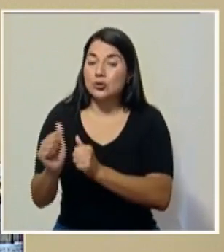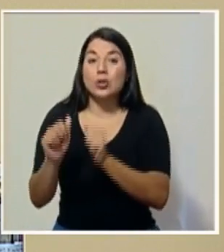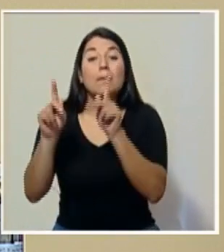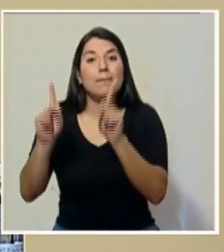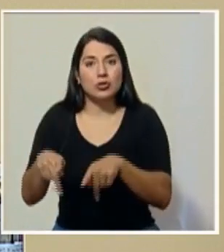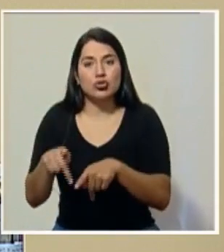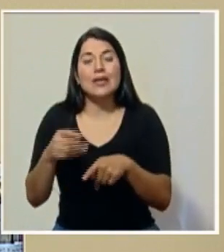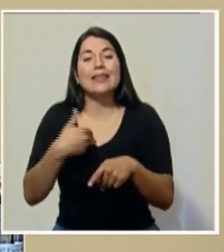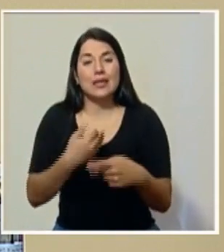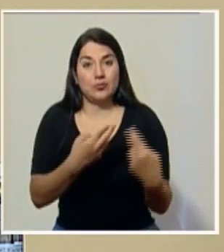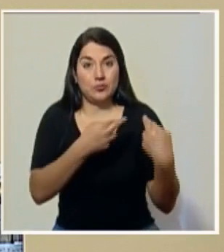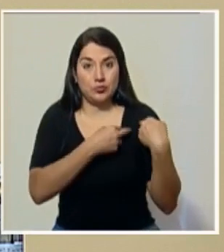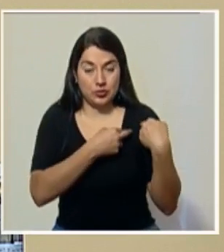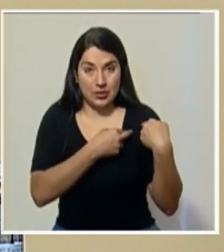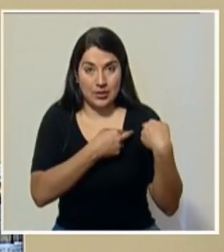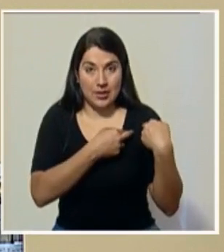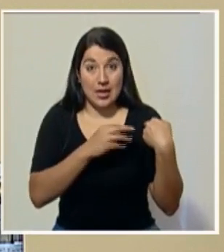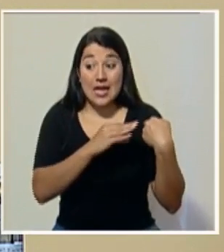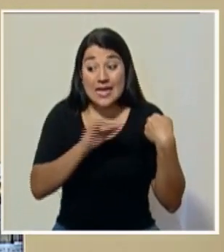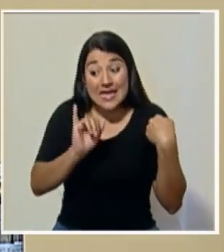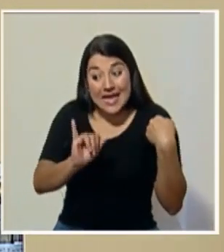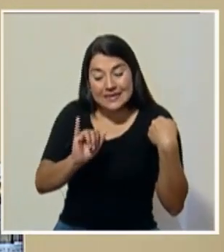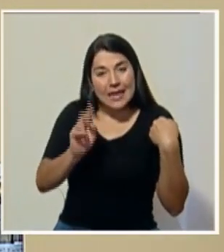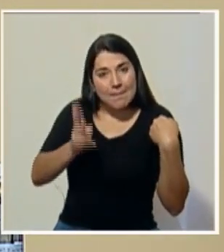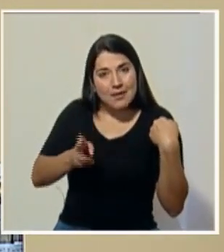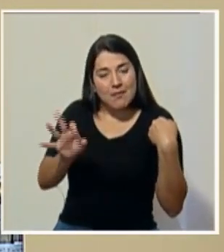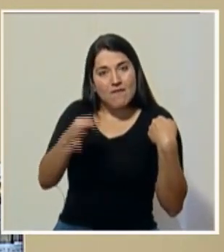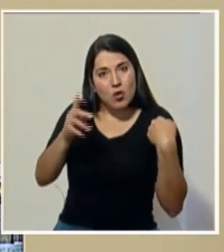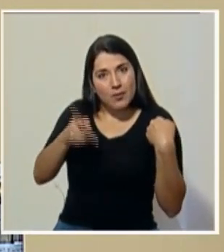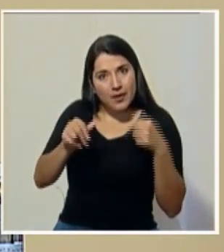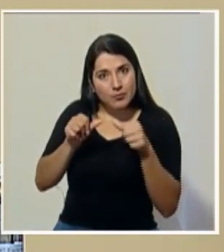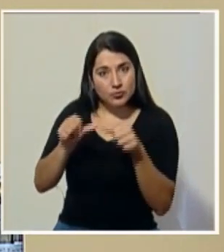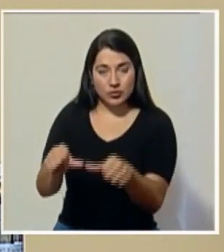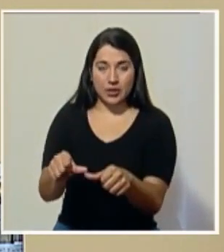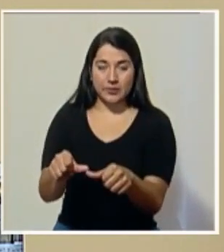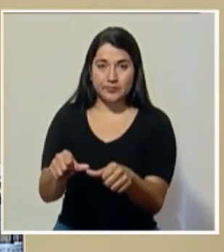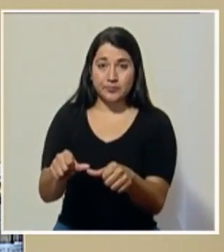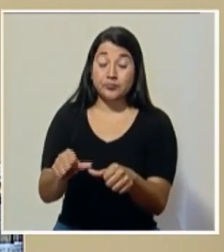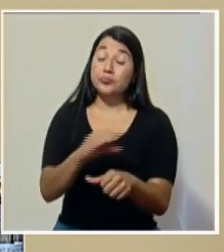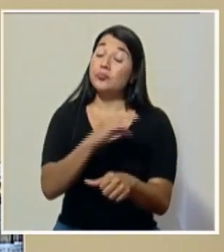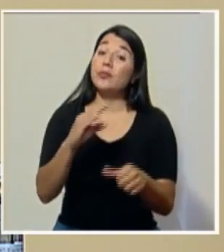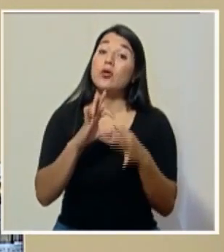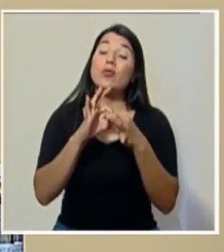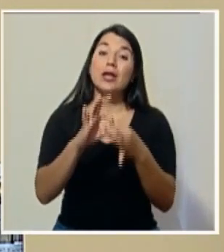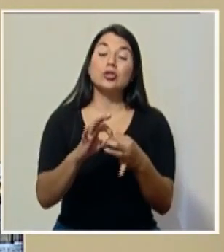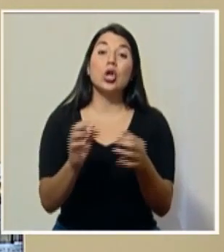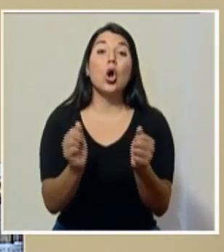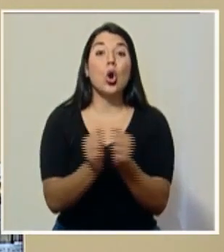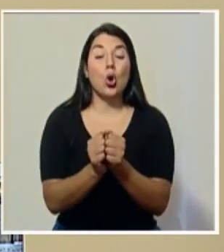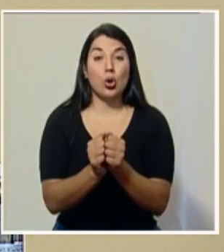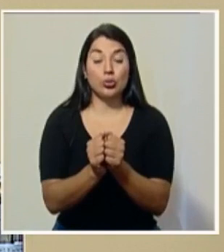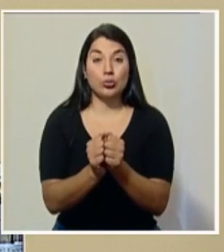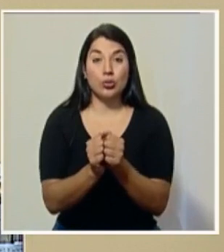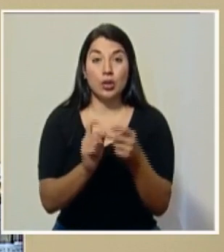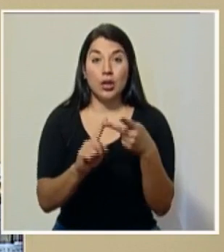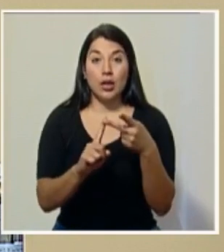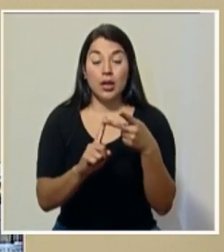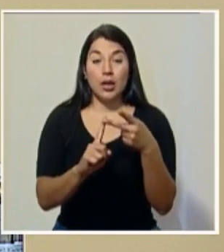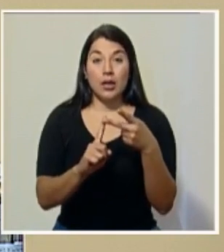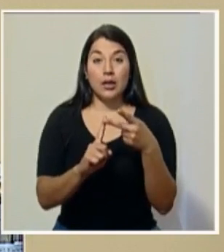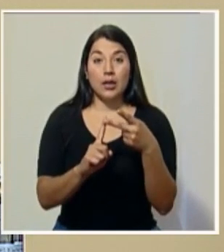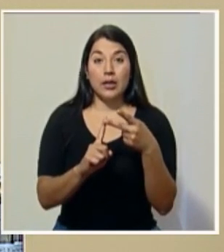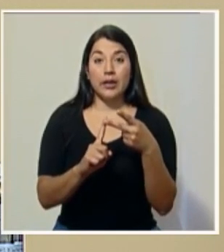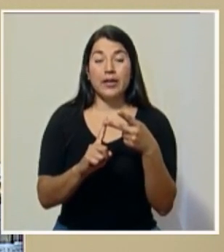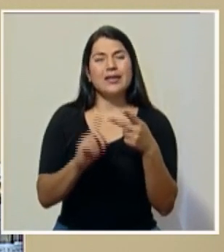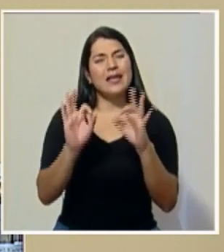mayoría, responsables. Y esa es la línea que tenemos que seguir trazando. Y con respecto a el asunto de lo de